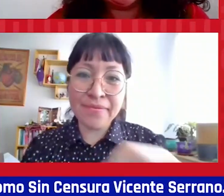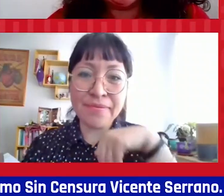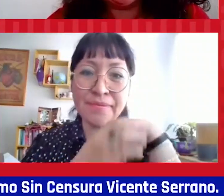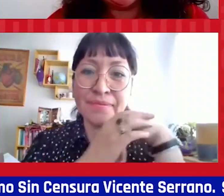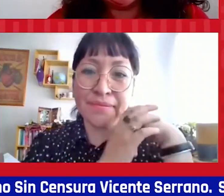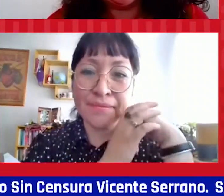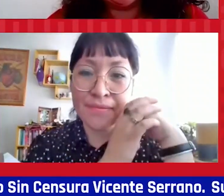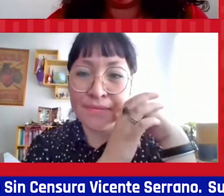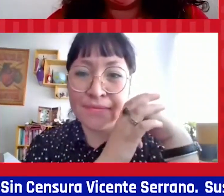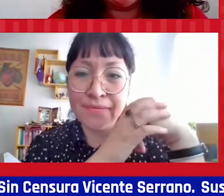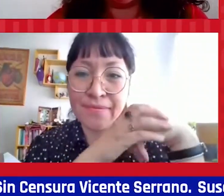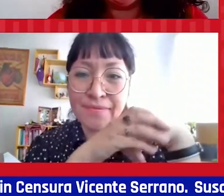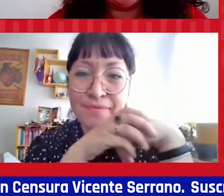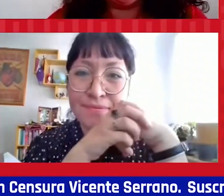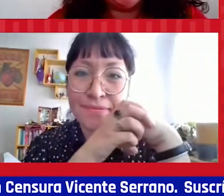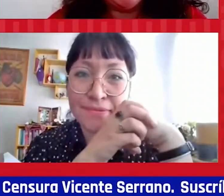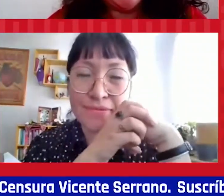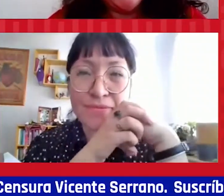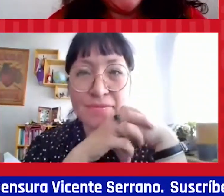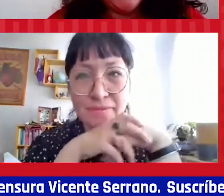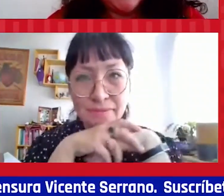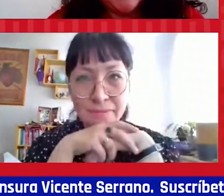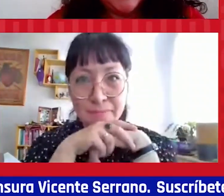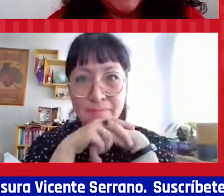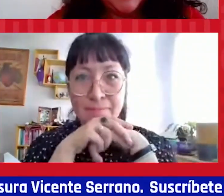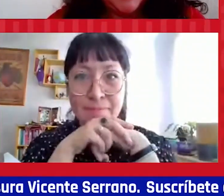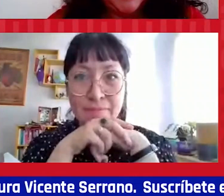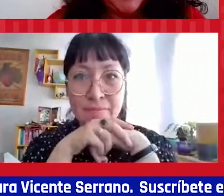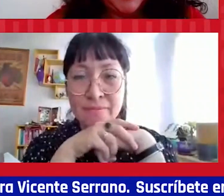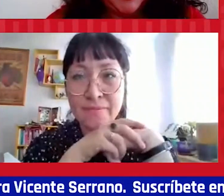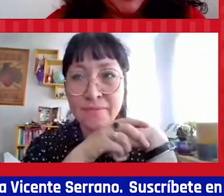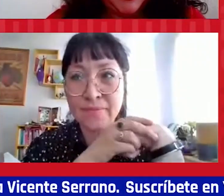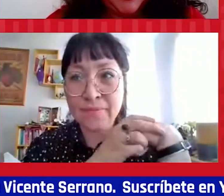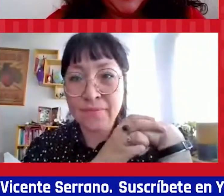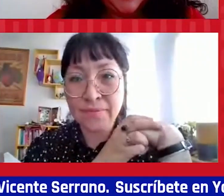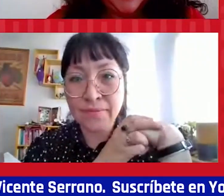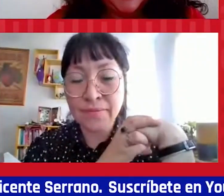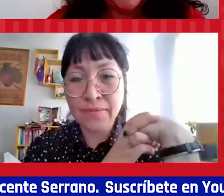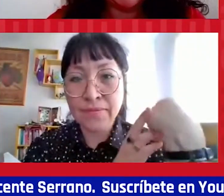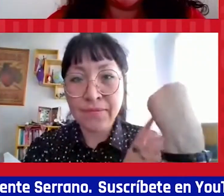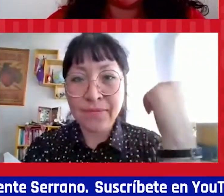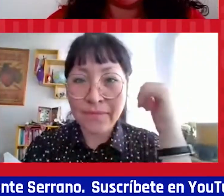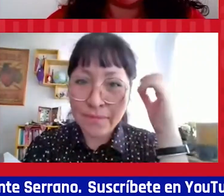México de los medios de comunicación, ¿a ti te ofende que el presidente,